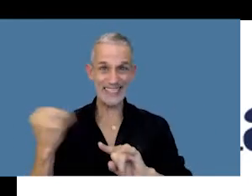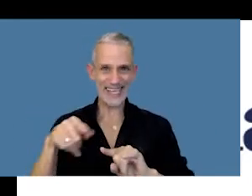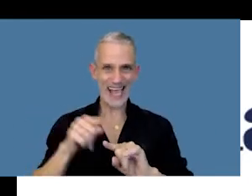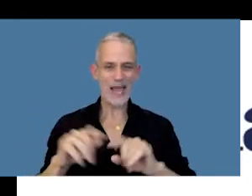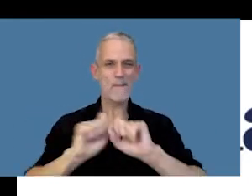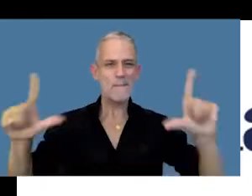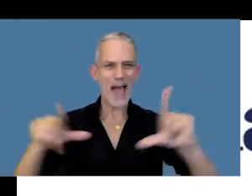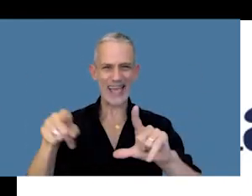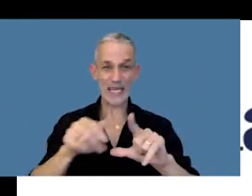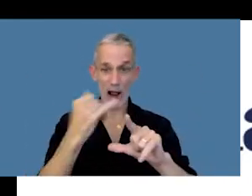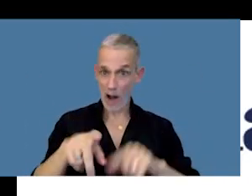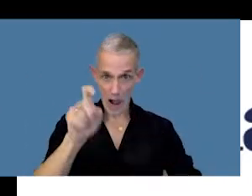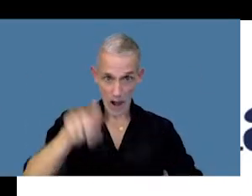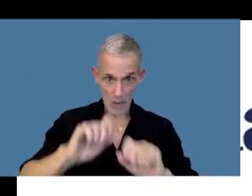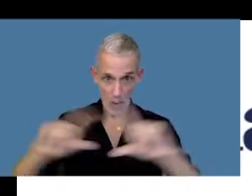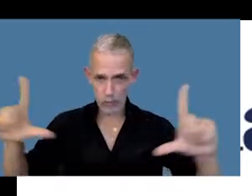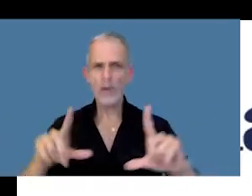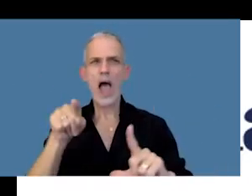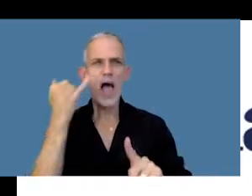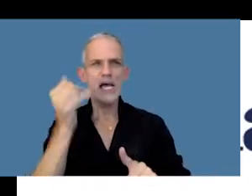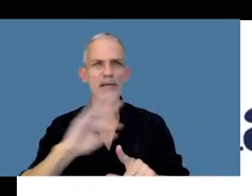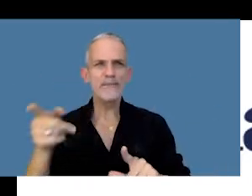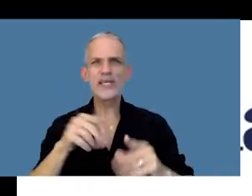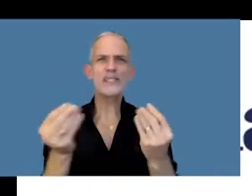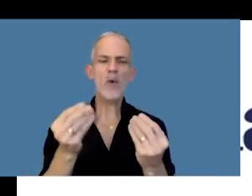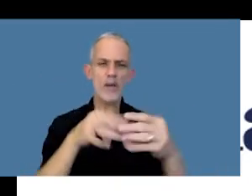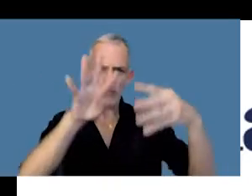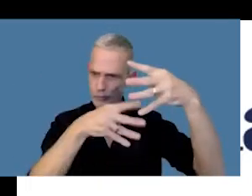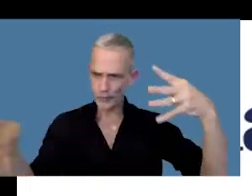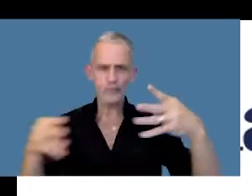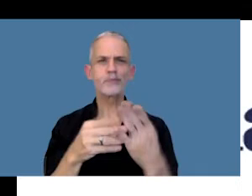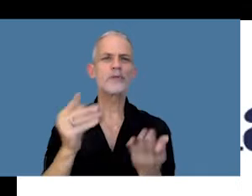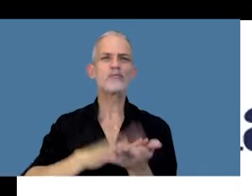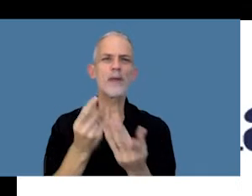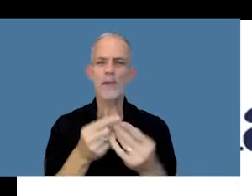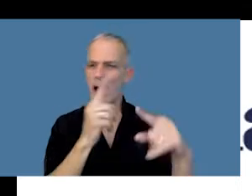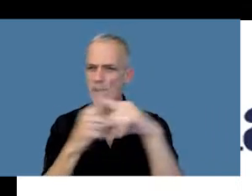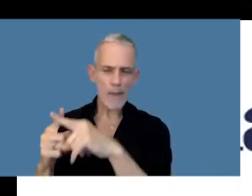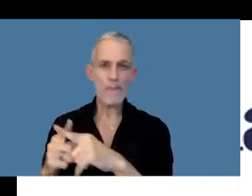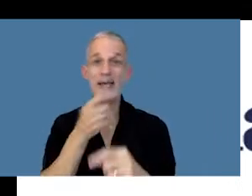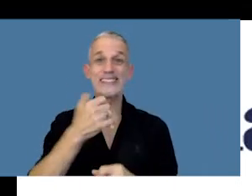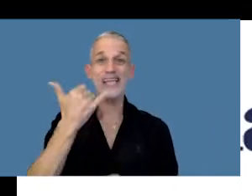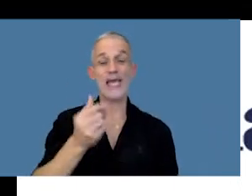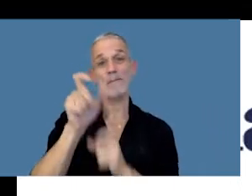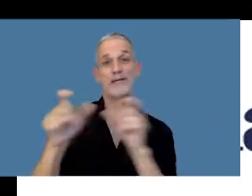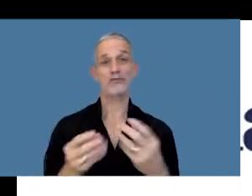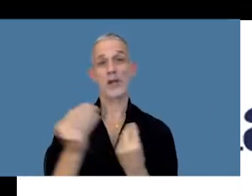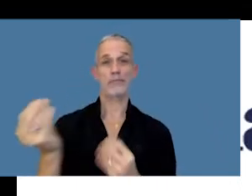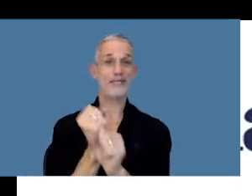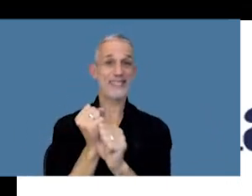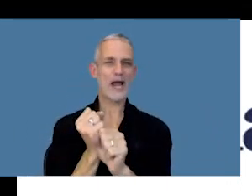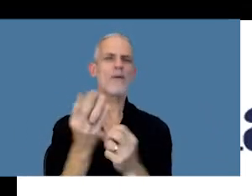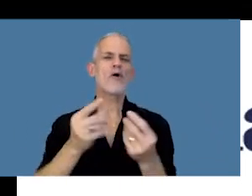página, que parametriza los conceptos de liquidación cuando tengo personal captado a través de